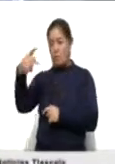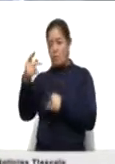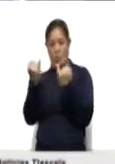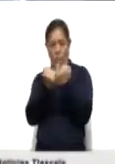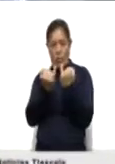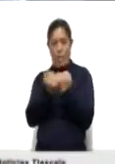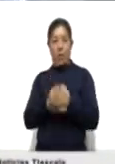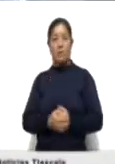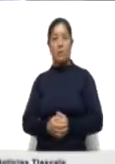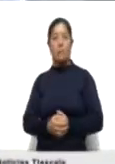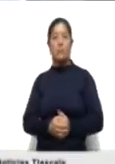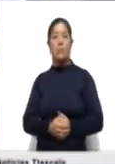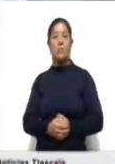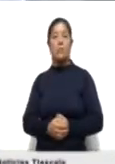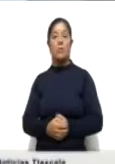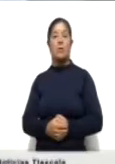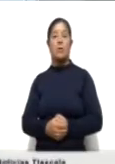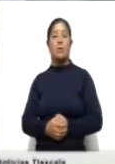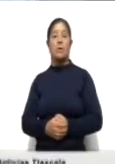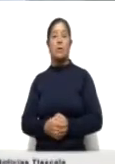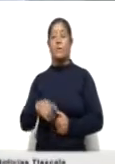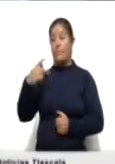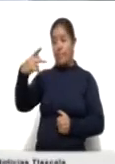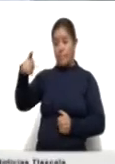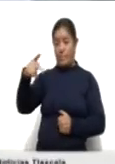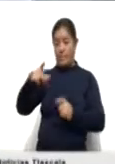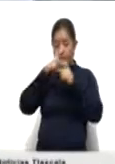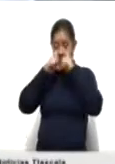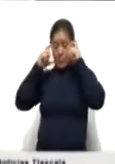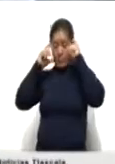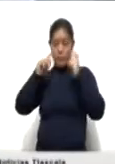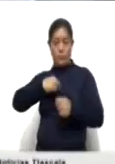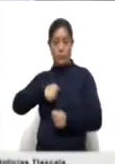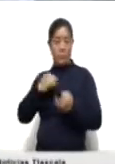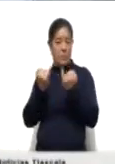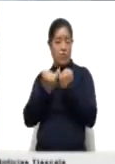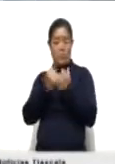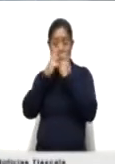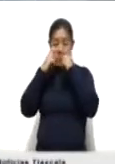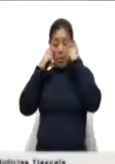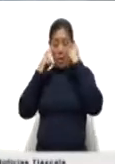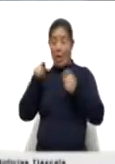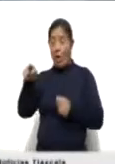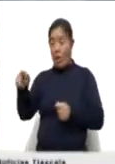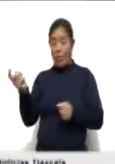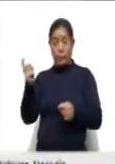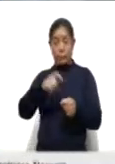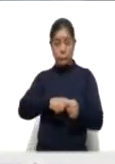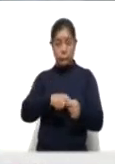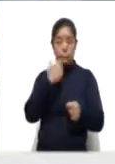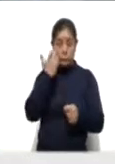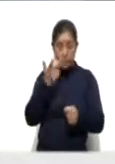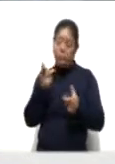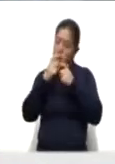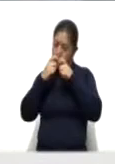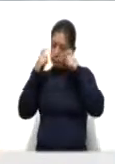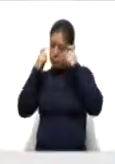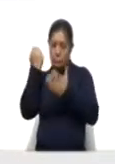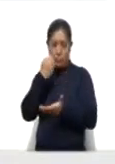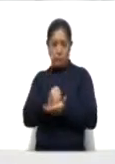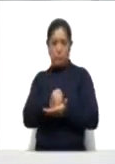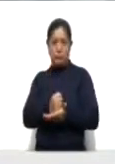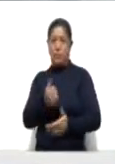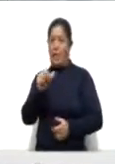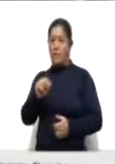y el uso de cubreboca al ver que el pasaje a bordo de la unidad, de lo contrario no los llevamos porque debemos de cubrir el área, no estando en la pandemia.